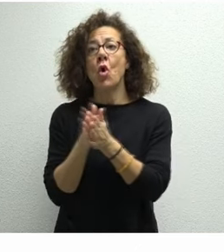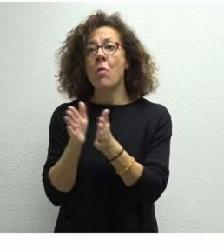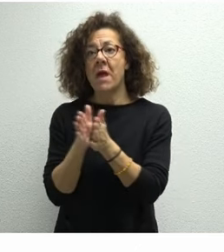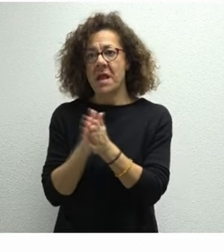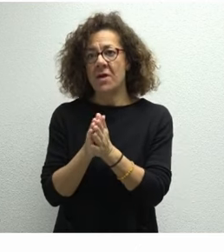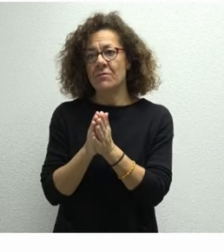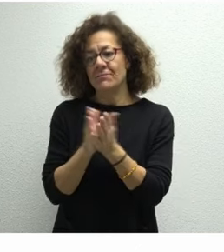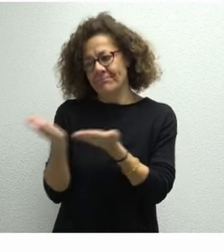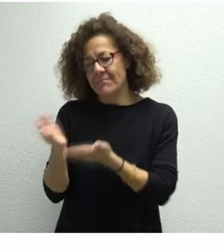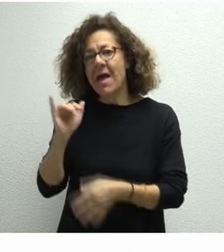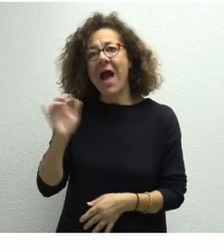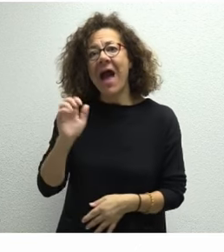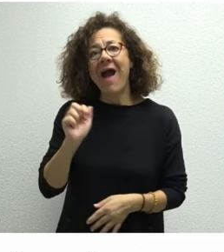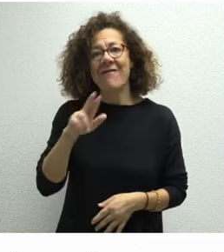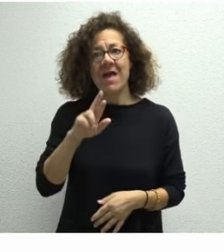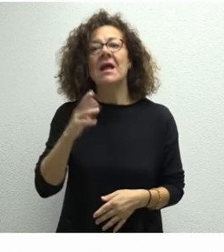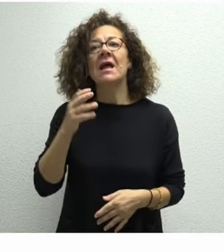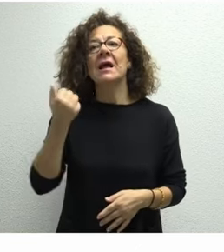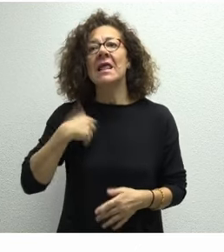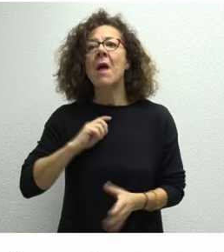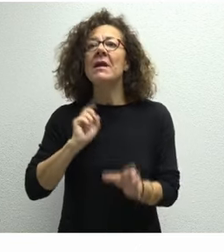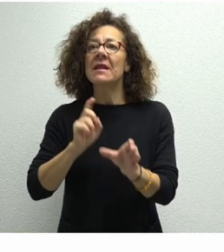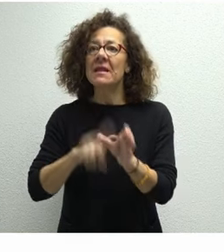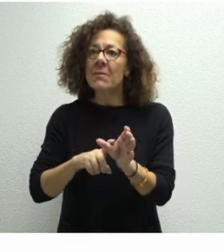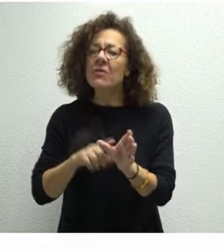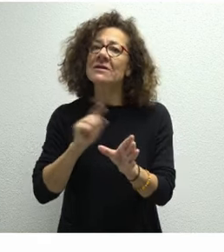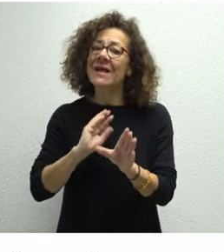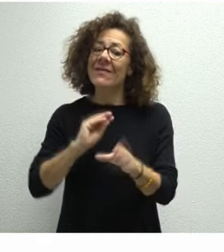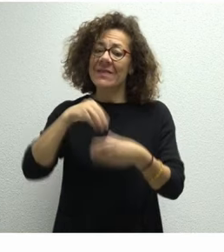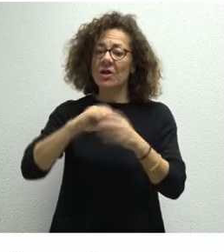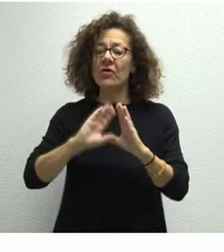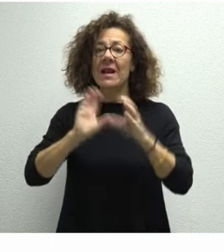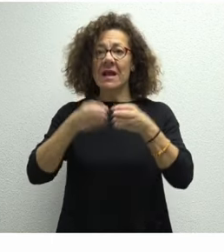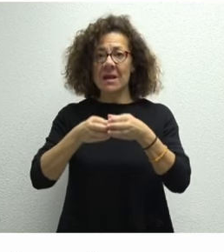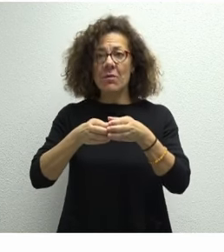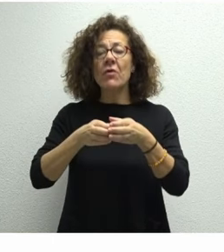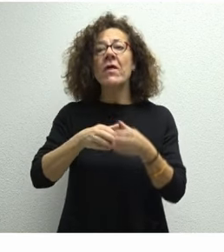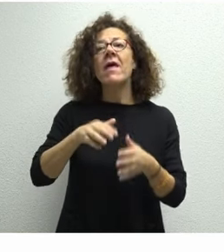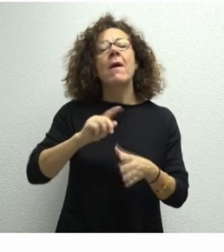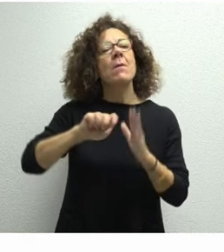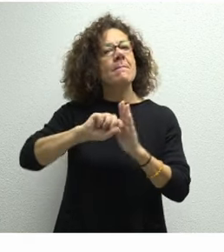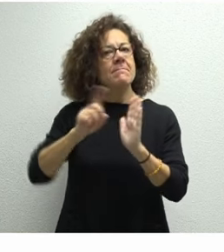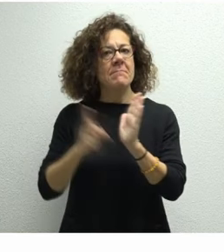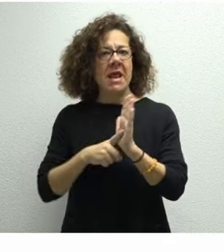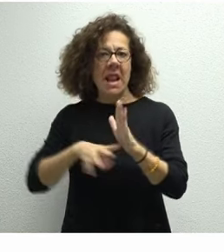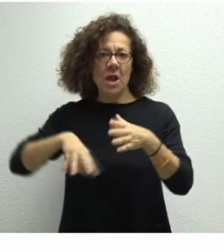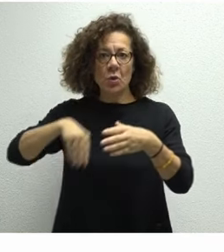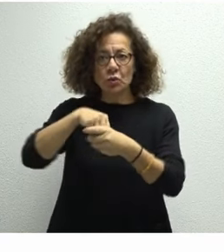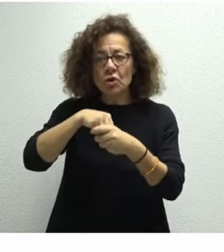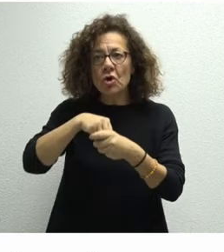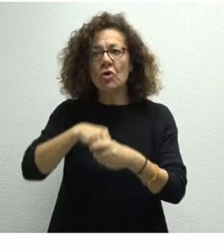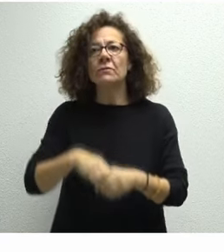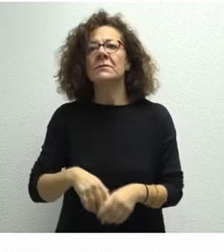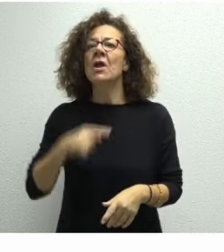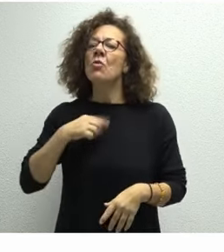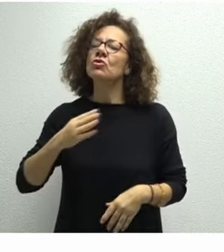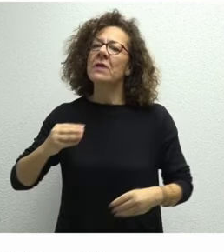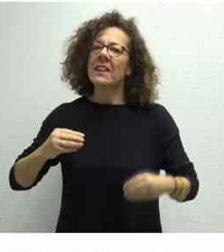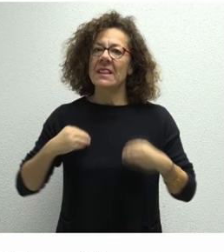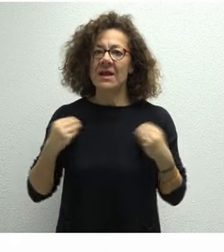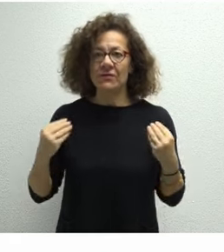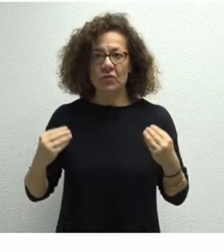es Javier que ha participado y ha formado parte del equipo de de feaps de plena inclusión lo hemos disfrutado